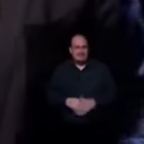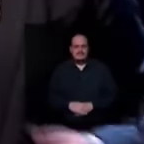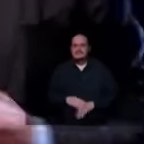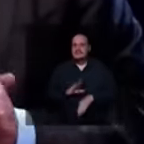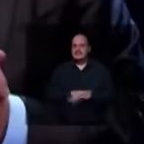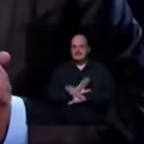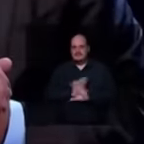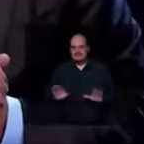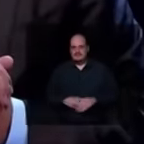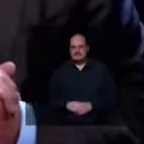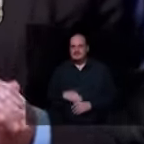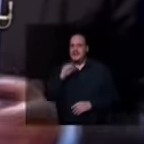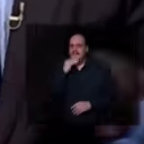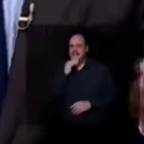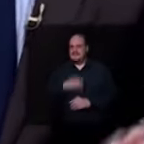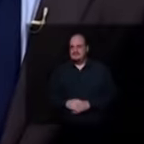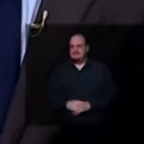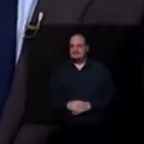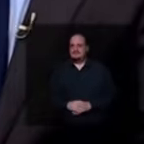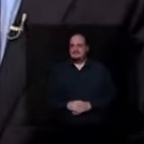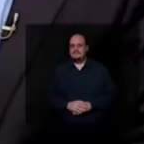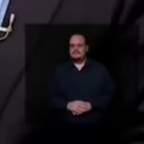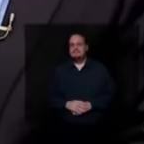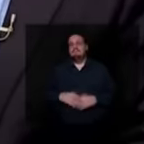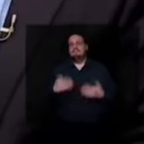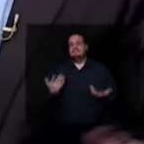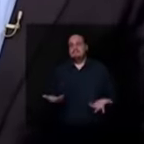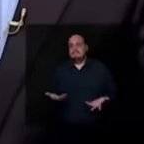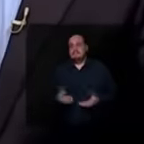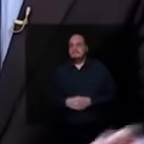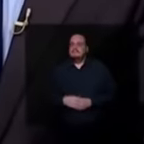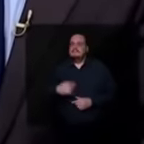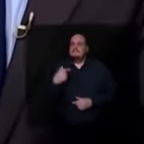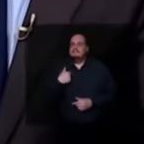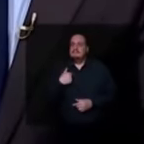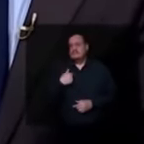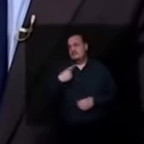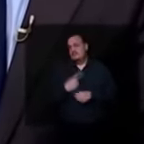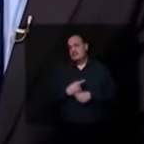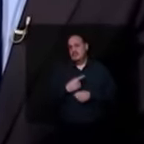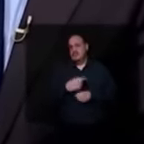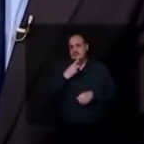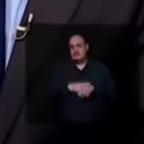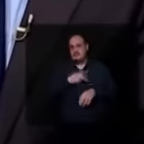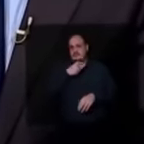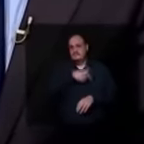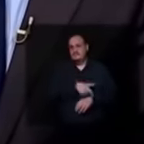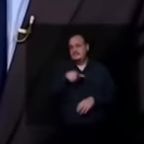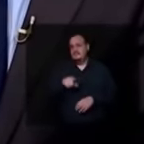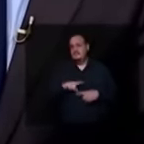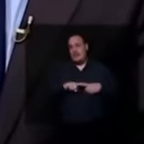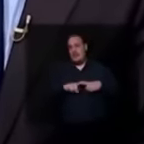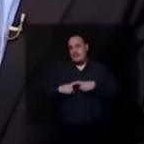dos empezaron a hablar y a defender sus ideas mutuamente hasta que tuvo que intervenir el moderador para reordenar el